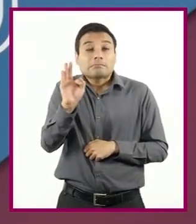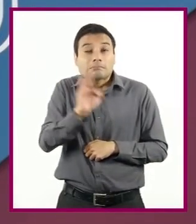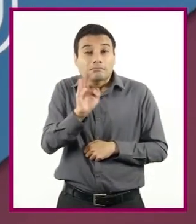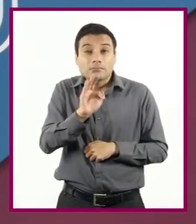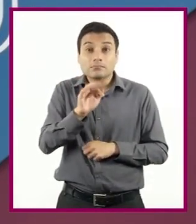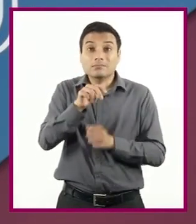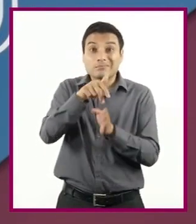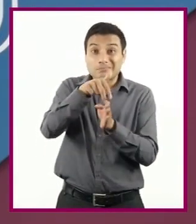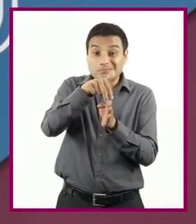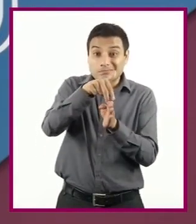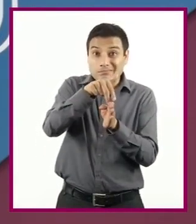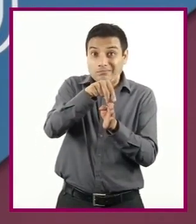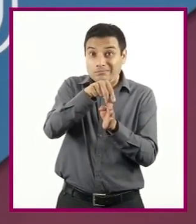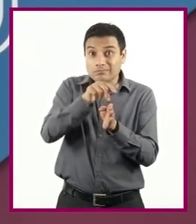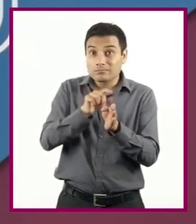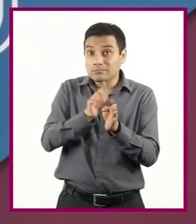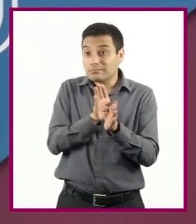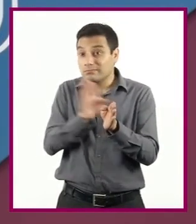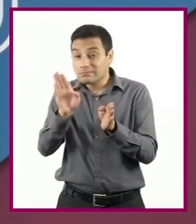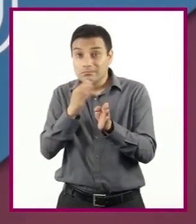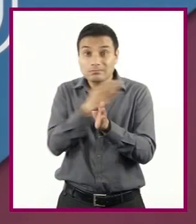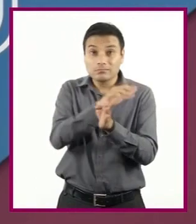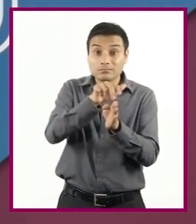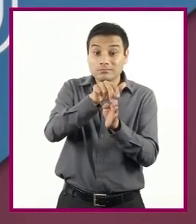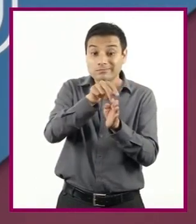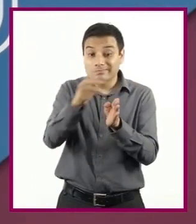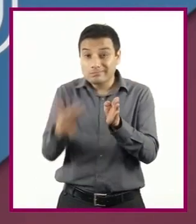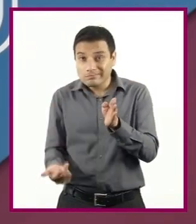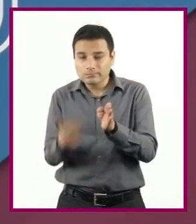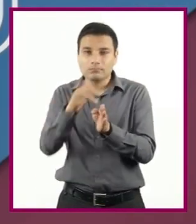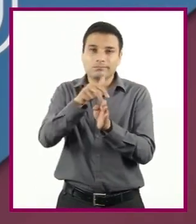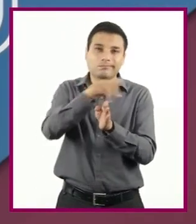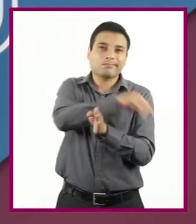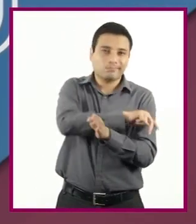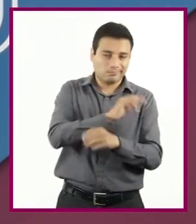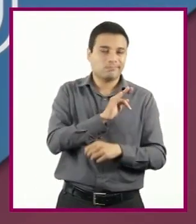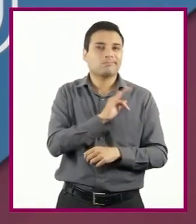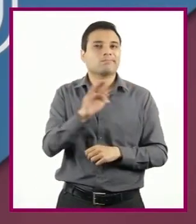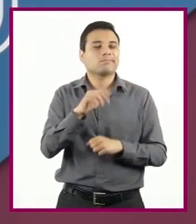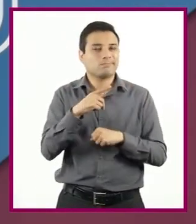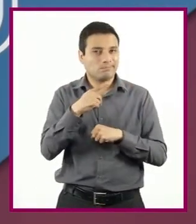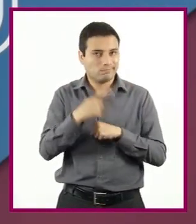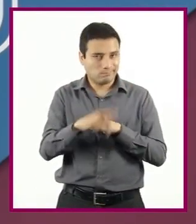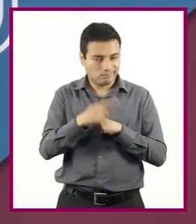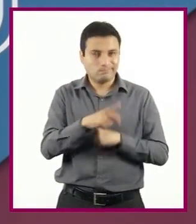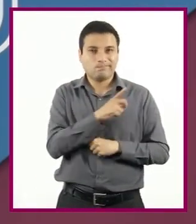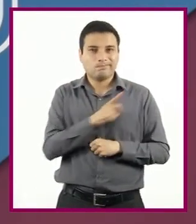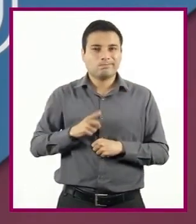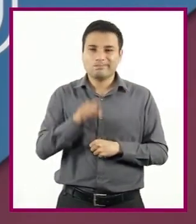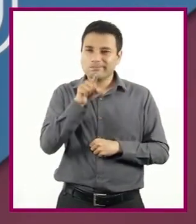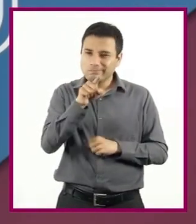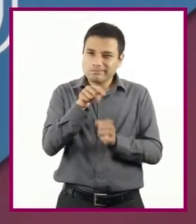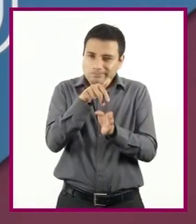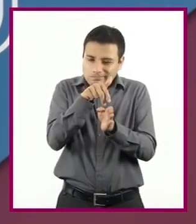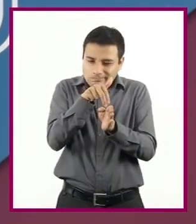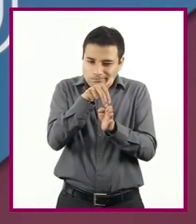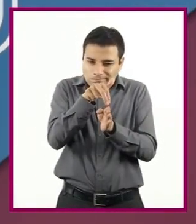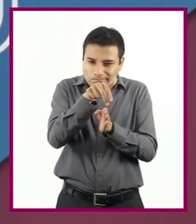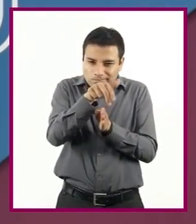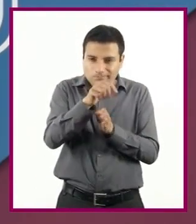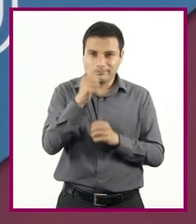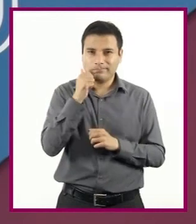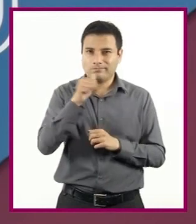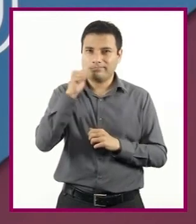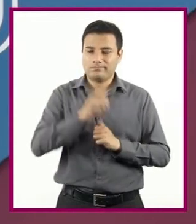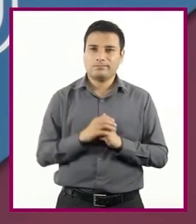a una parte o a otra, por allá irás a caer, por allá te despeñarás. Es decir, que